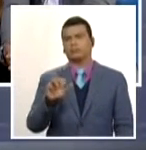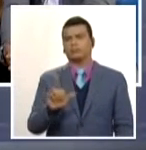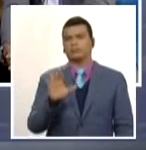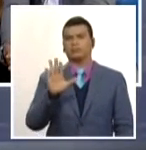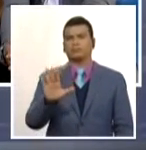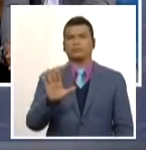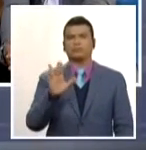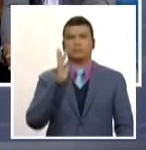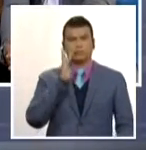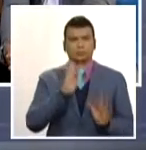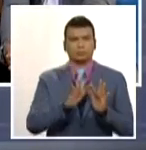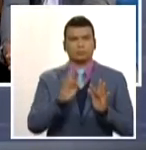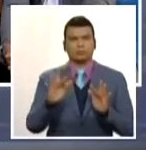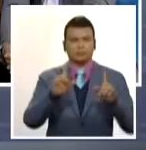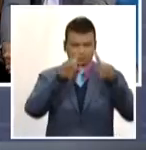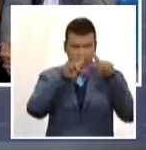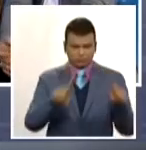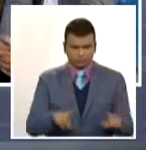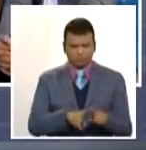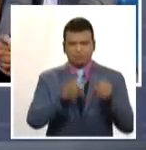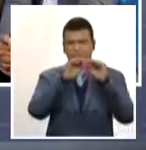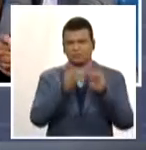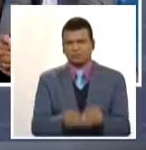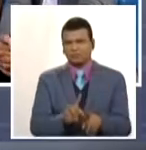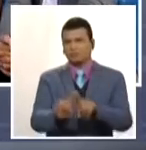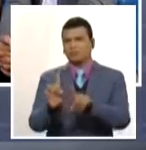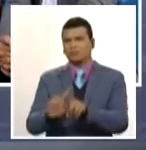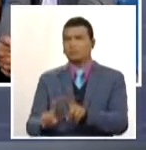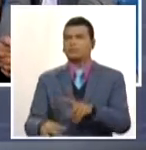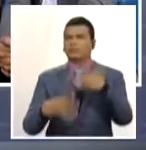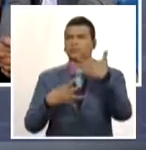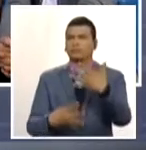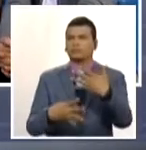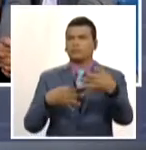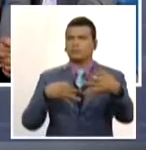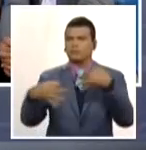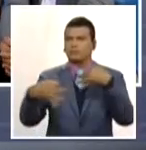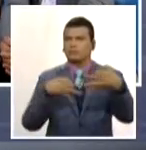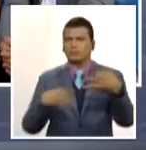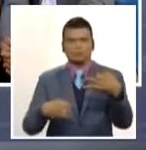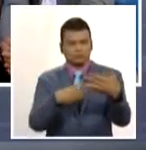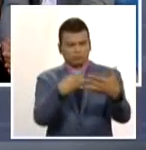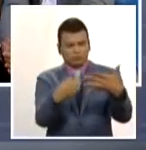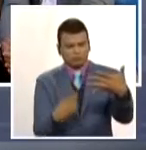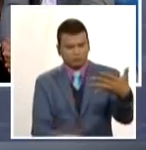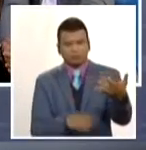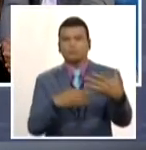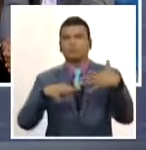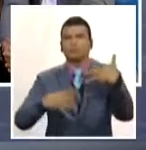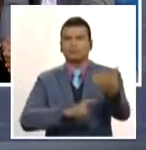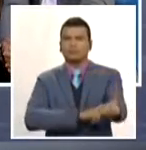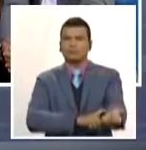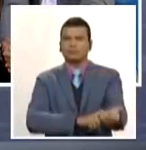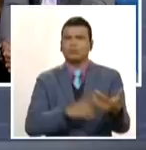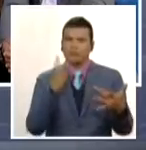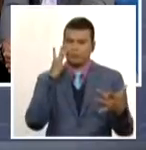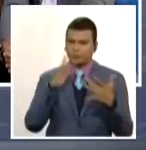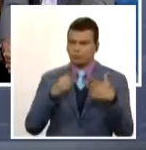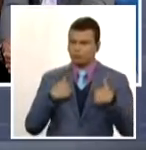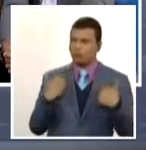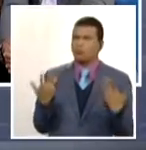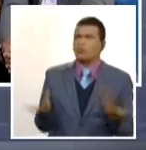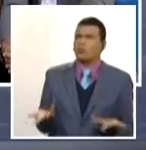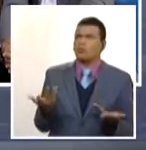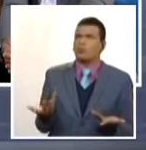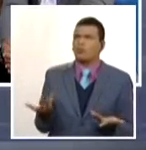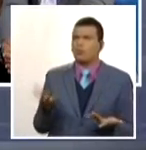figura geométrica, y hoy vamos a explicar esas 9 personalidades, esos 9 tipos de personalidad, a ver en cuál casamos. ¿Y